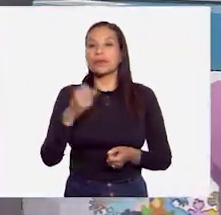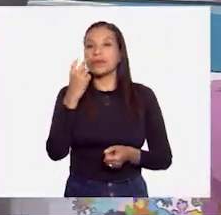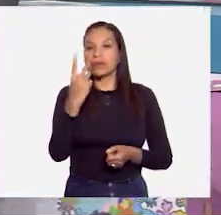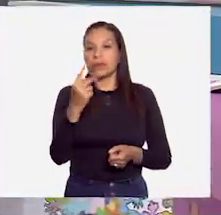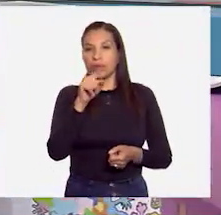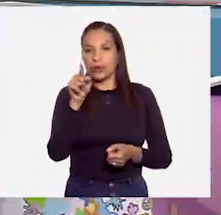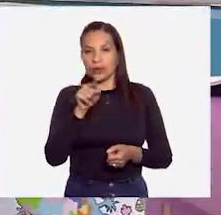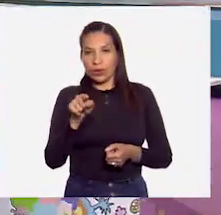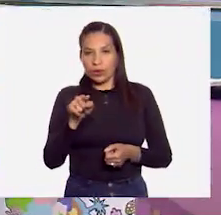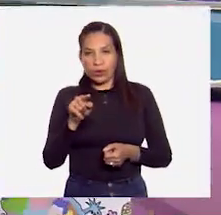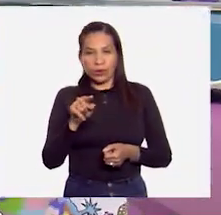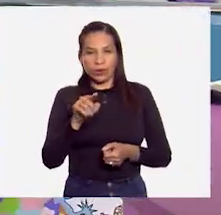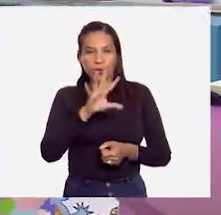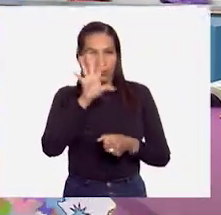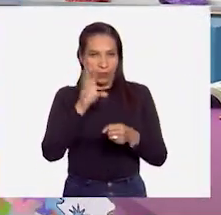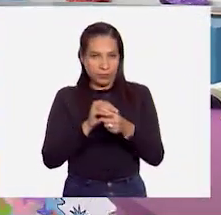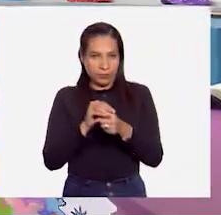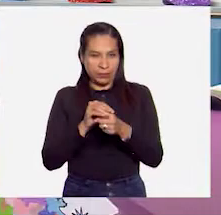2 enteros